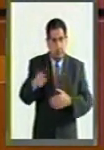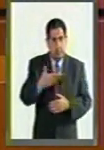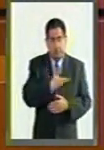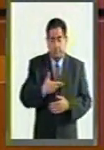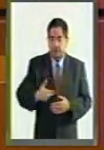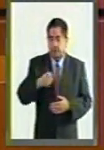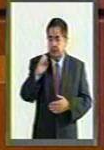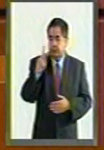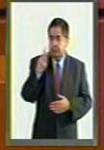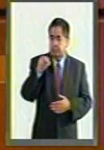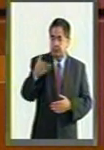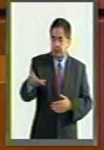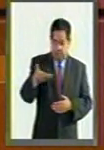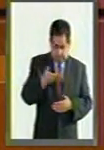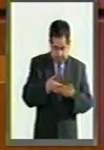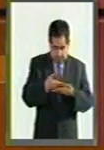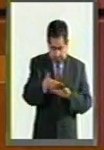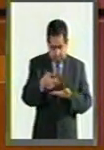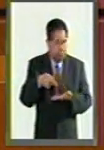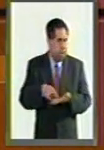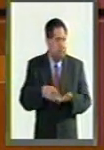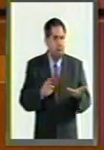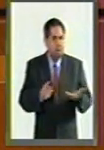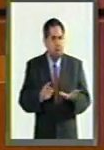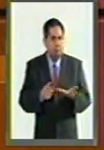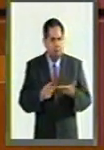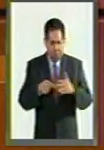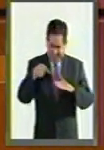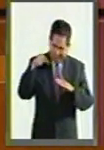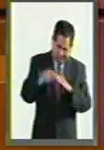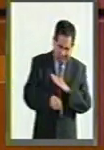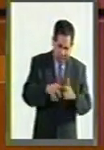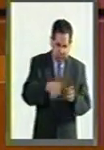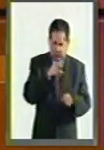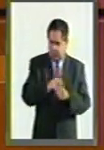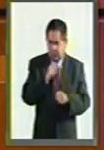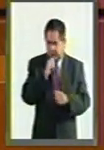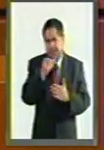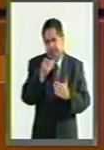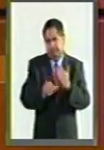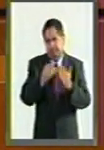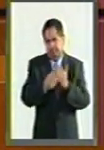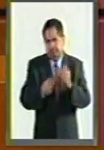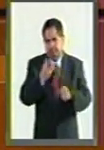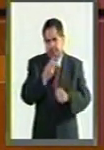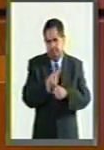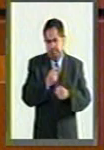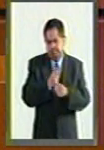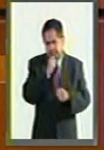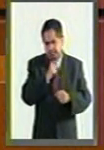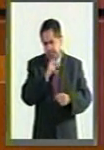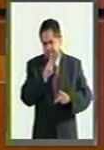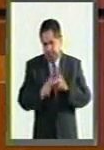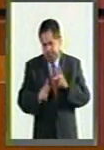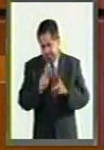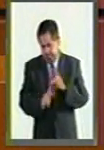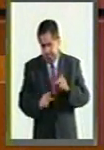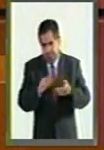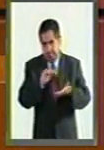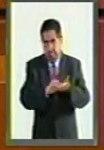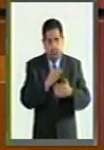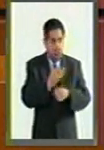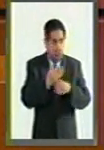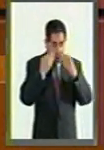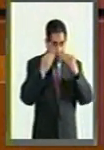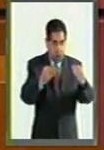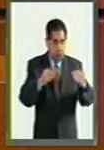Peña Nieto, que si bien no llegaba al fondo del cuestionamiento del problema que queda evidenciado en